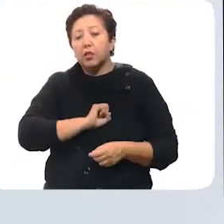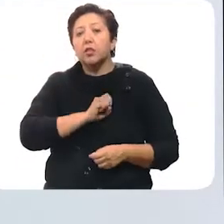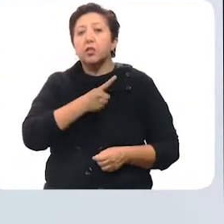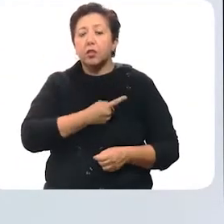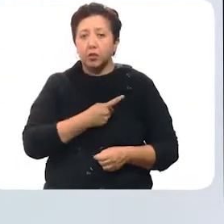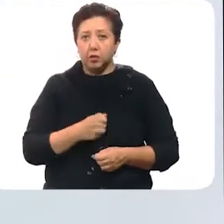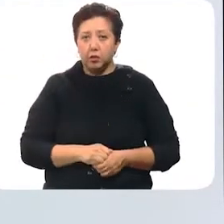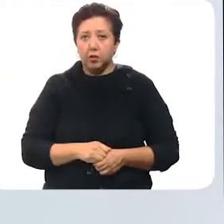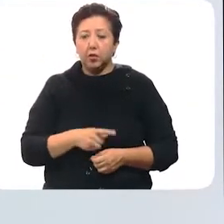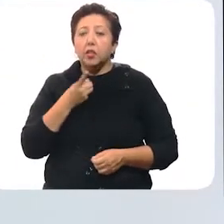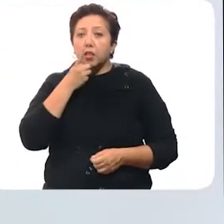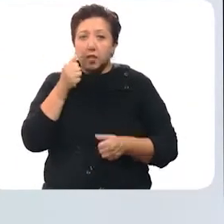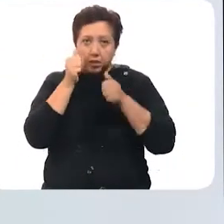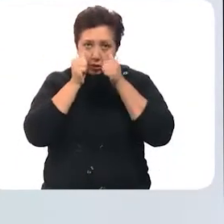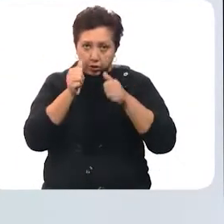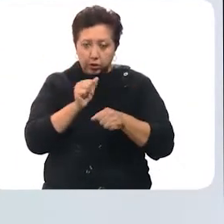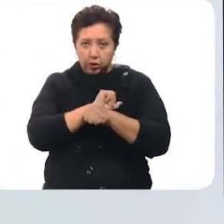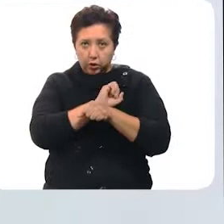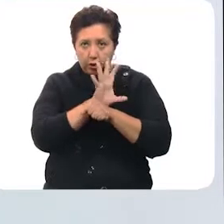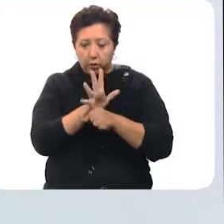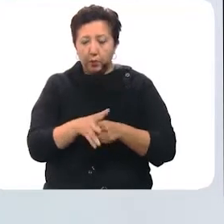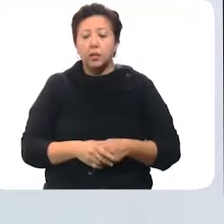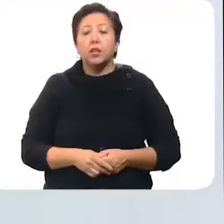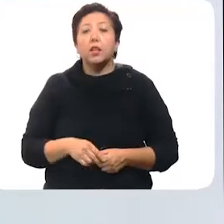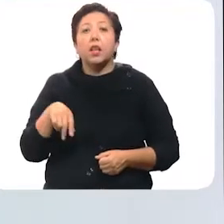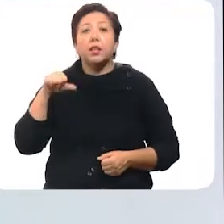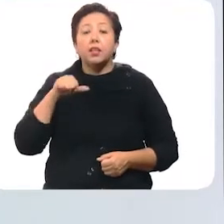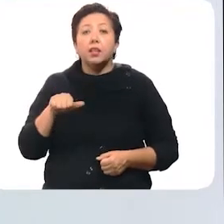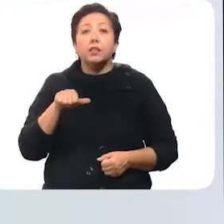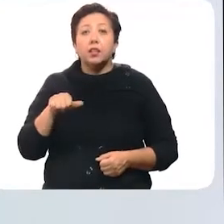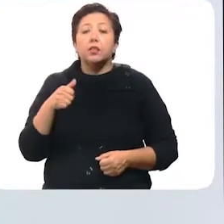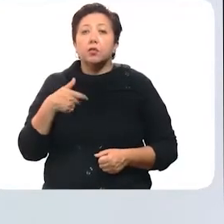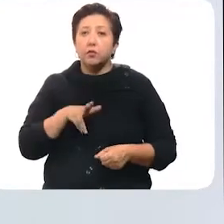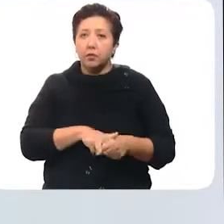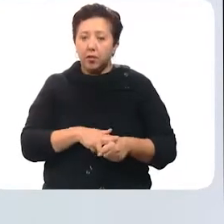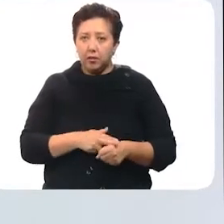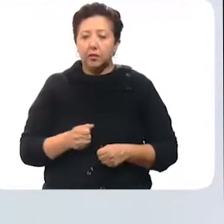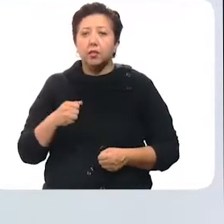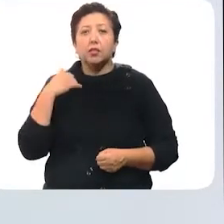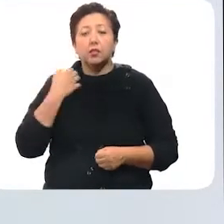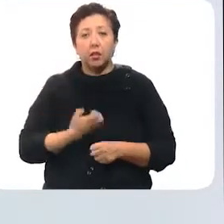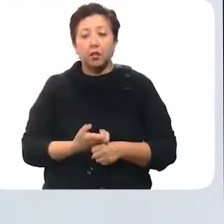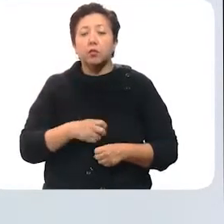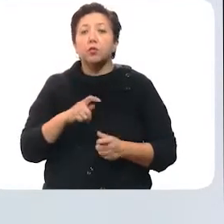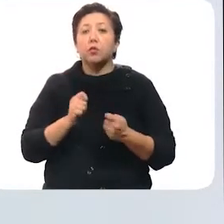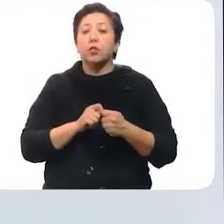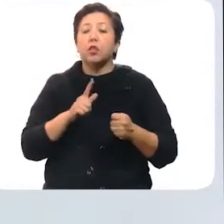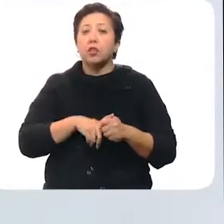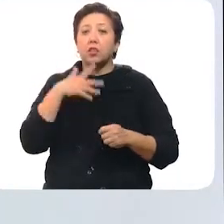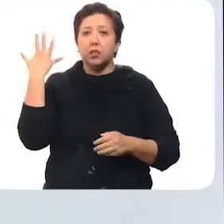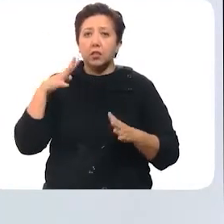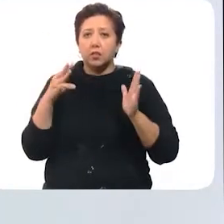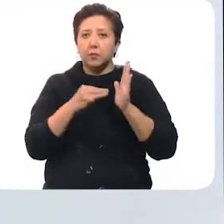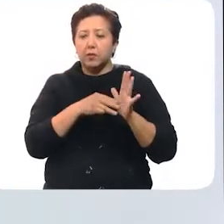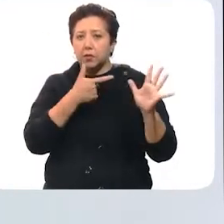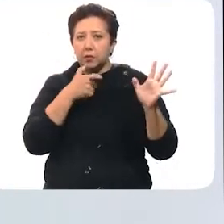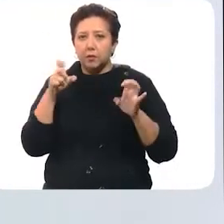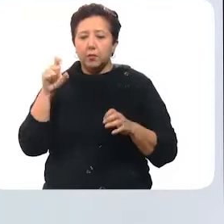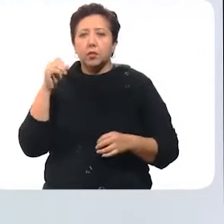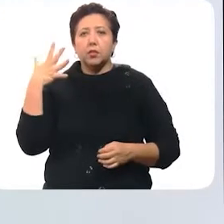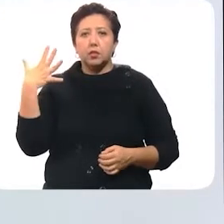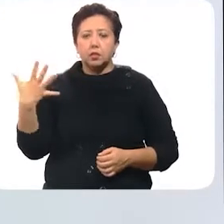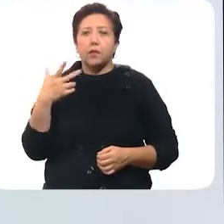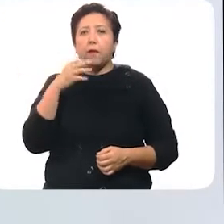salud de primera línea de las áreas COVID de 16 hospitales y clínicas del estado. Es un total de 10.725 vacunas